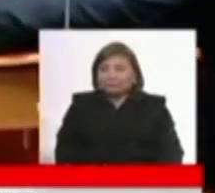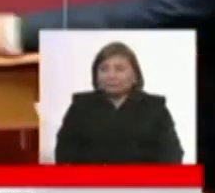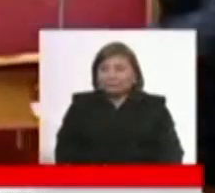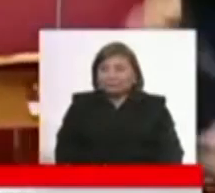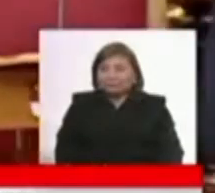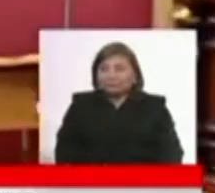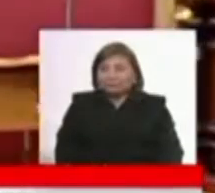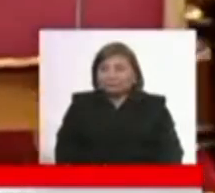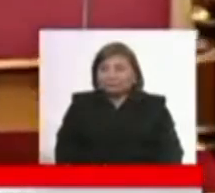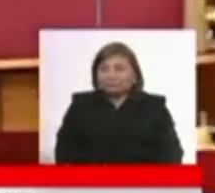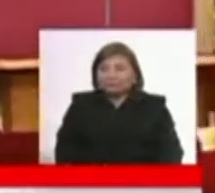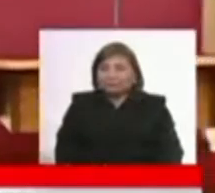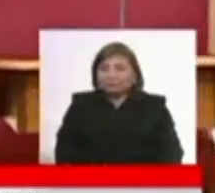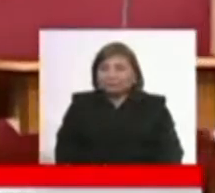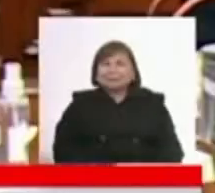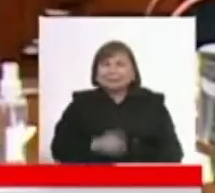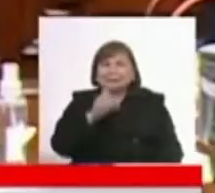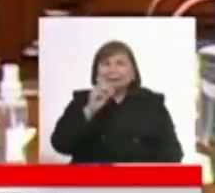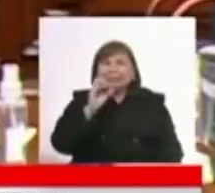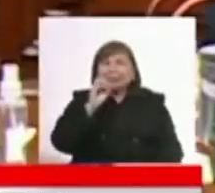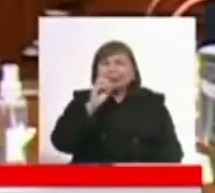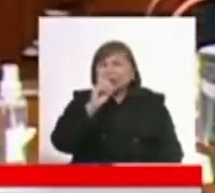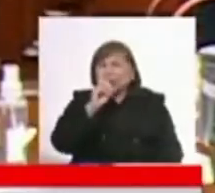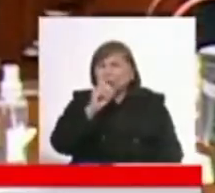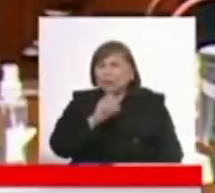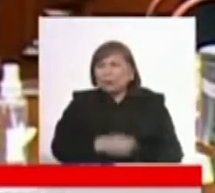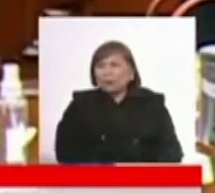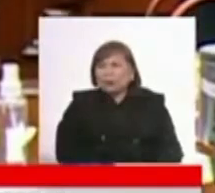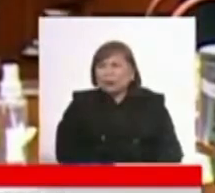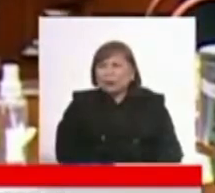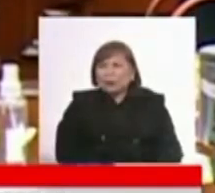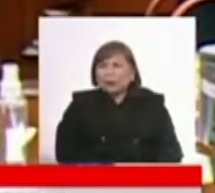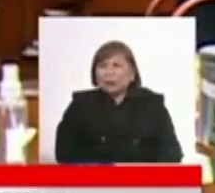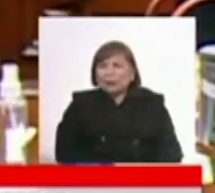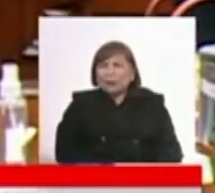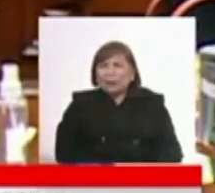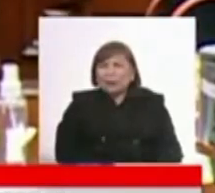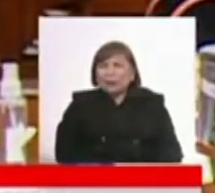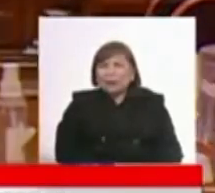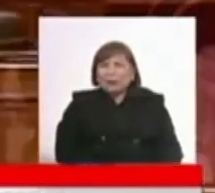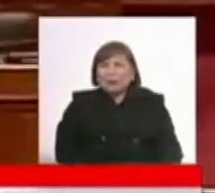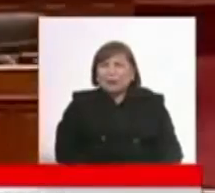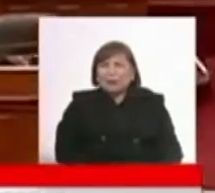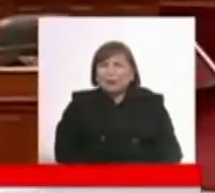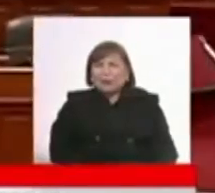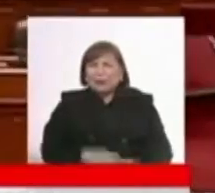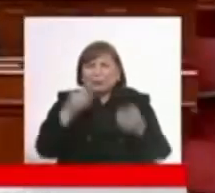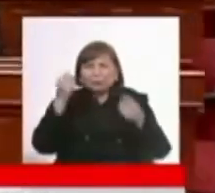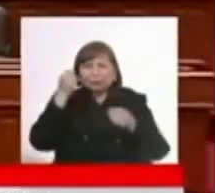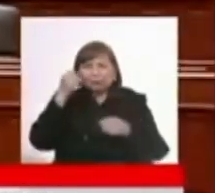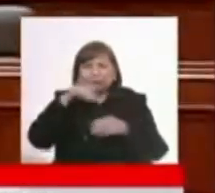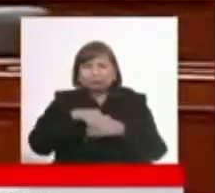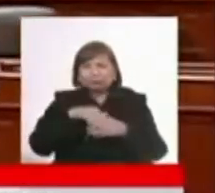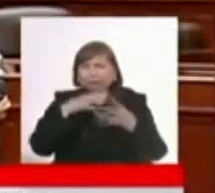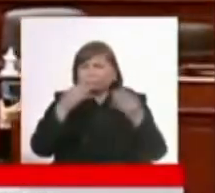que no va a poder concluir ella lo único que puede hacer ahí lo si quiere si quiere ayudar a su país es Llamar a un gran consenso para